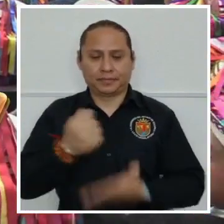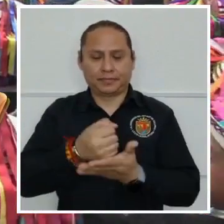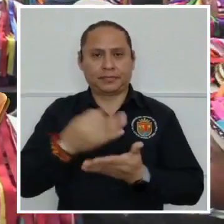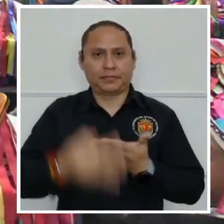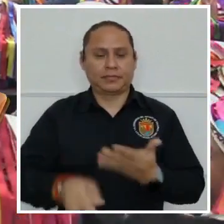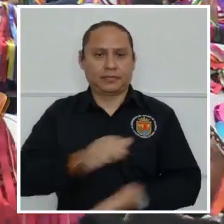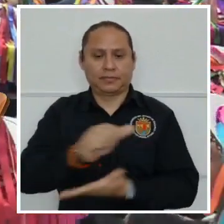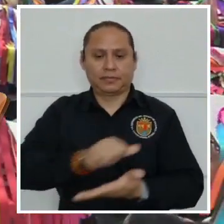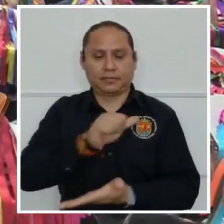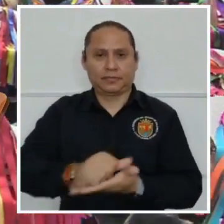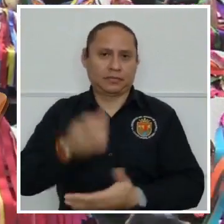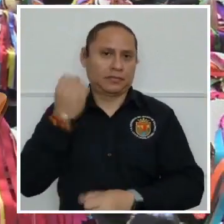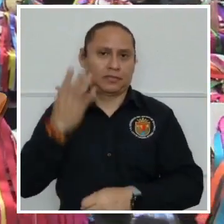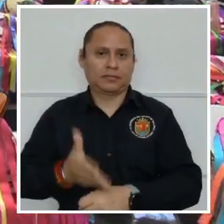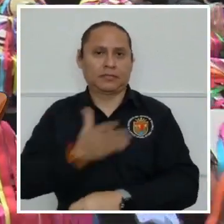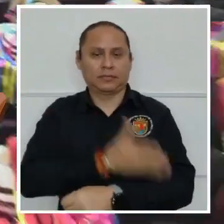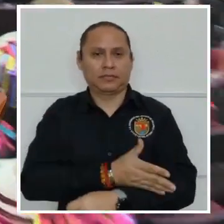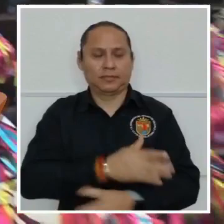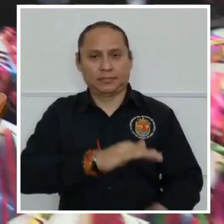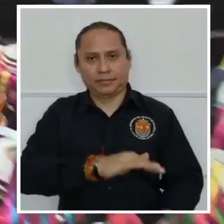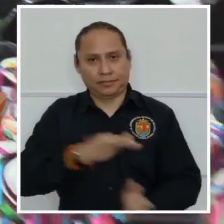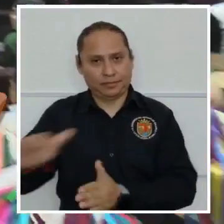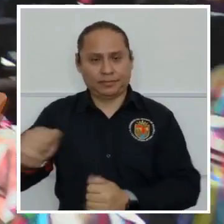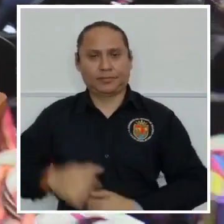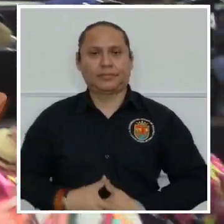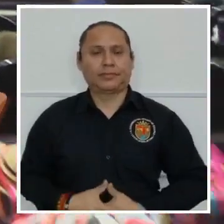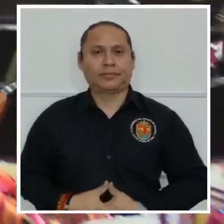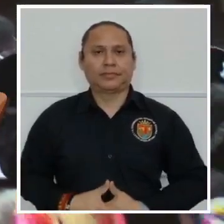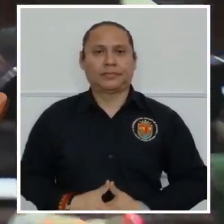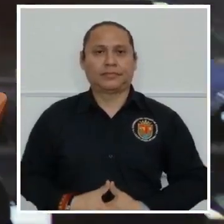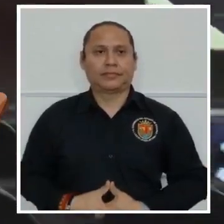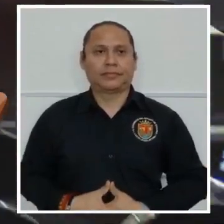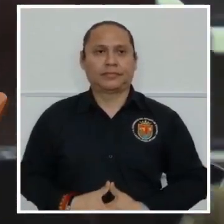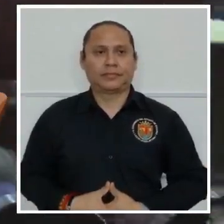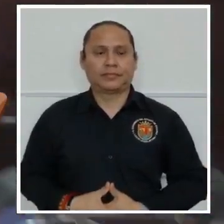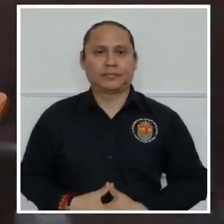Está aprobada el acta de la sesión anterior.